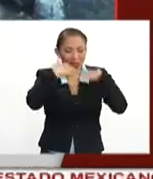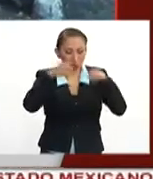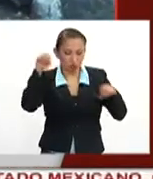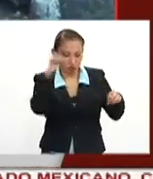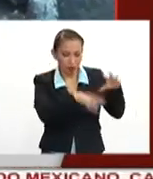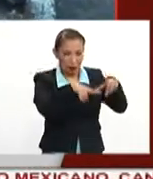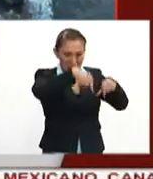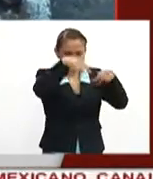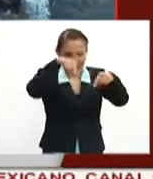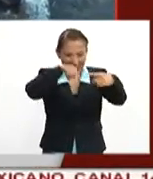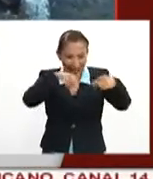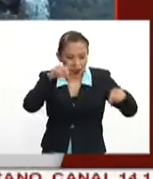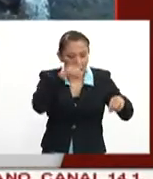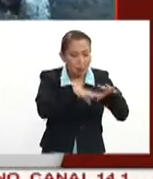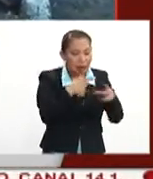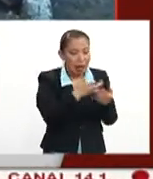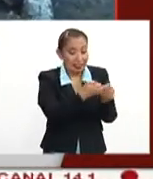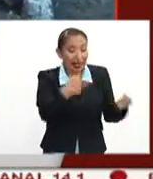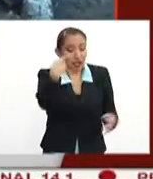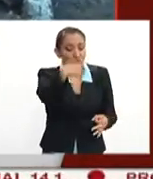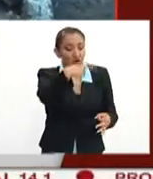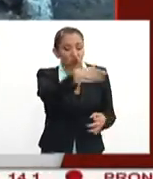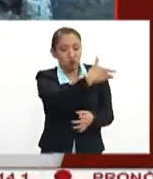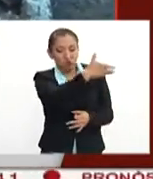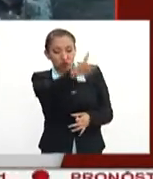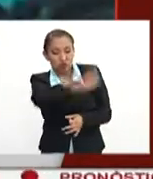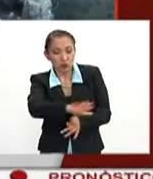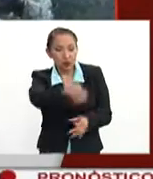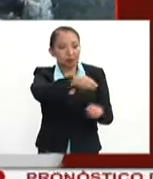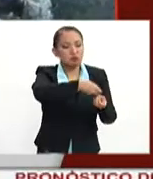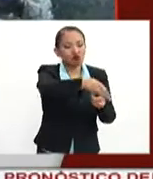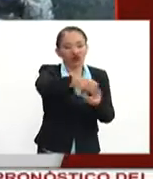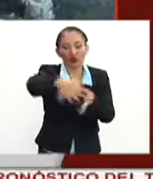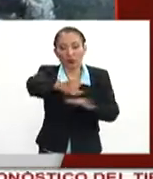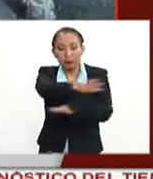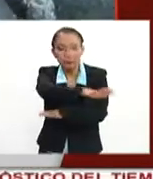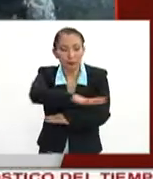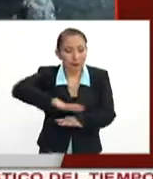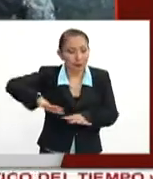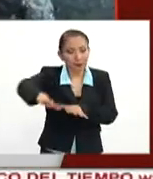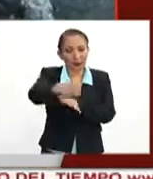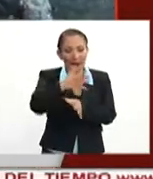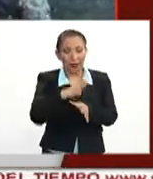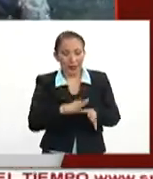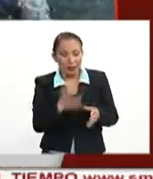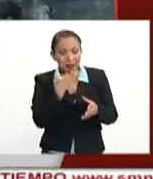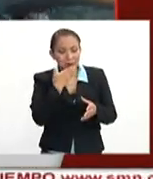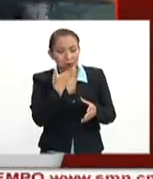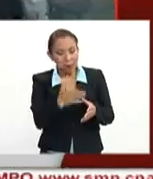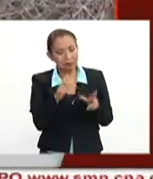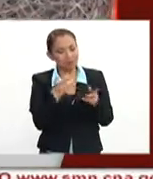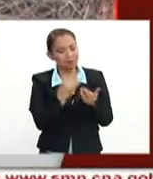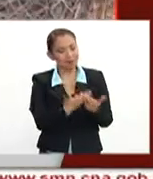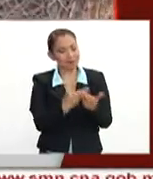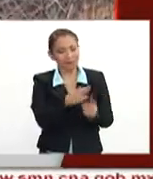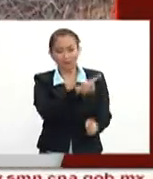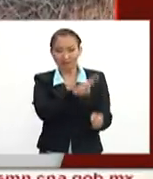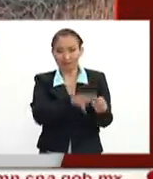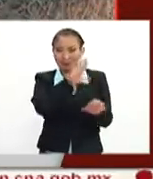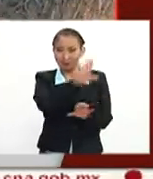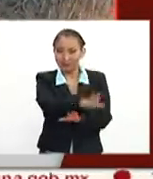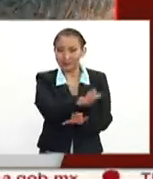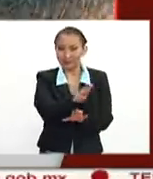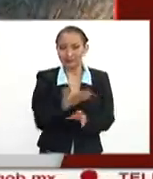para activar sus tierras de cultivo y que puedan tener un sustrato totalmente natural